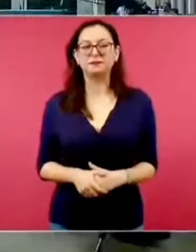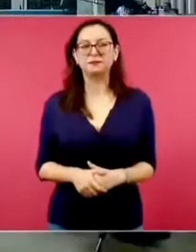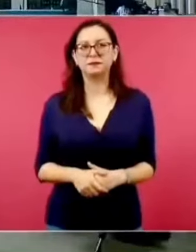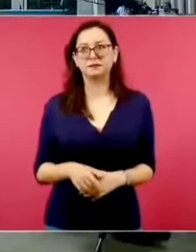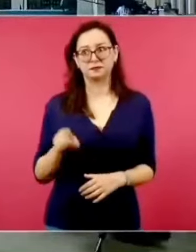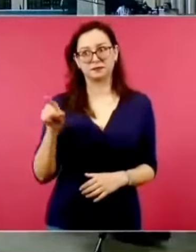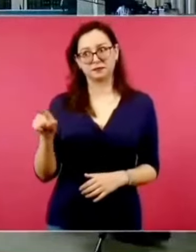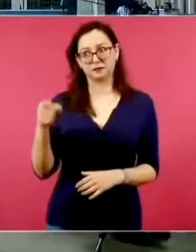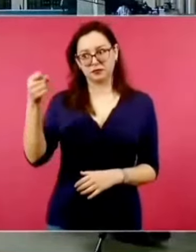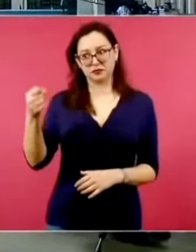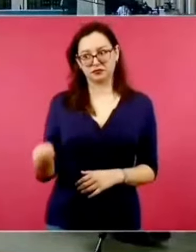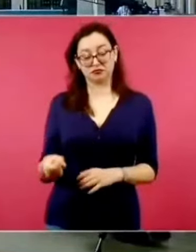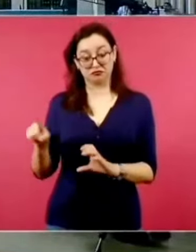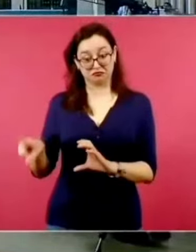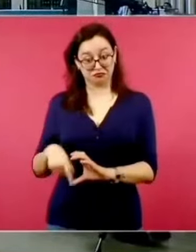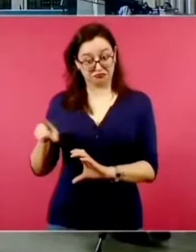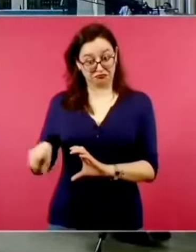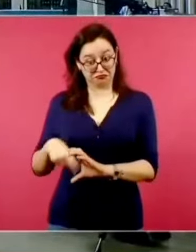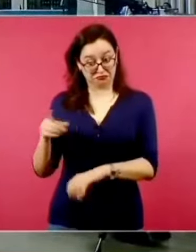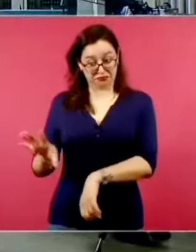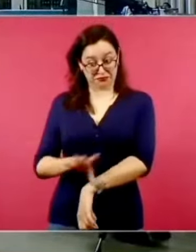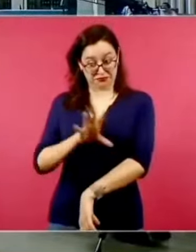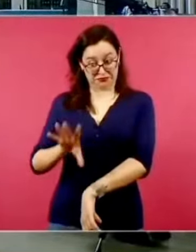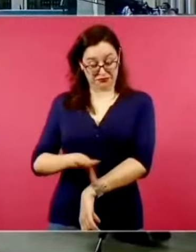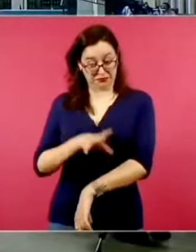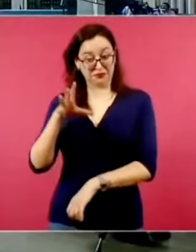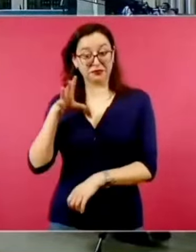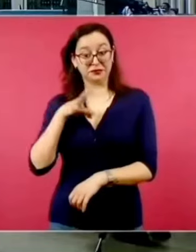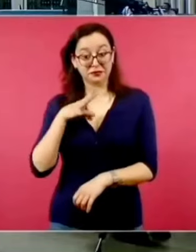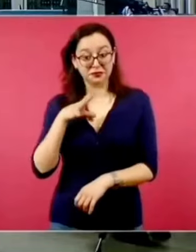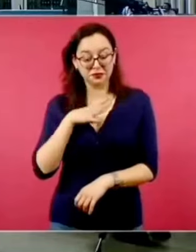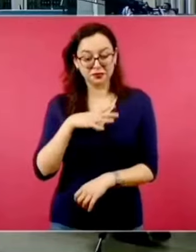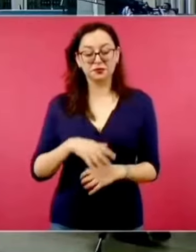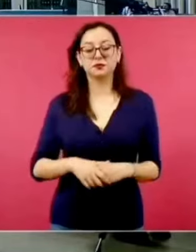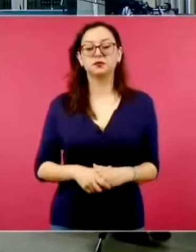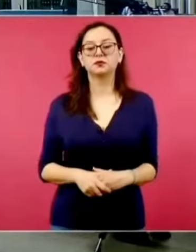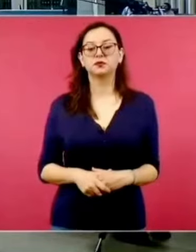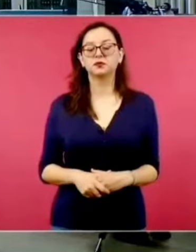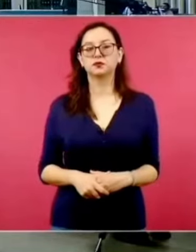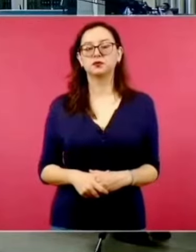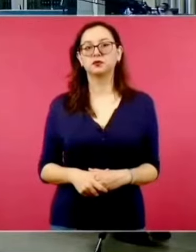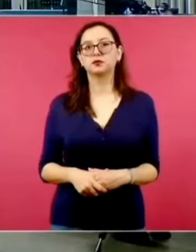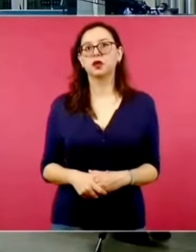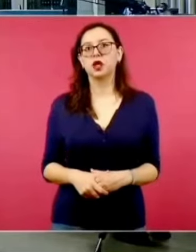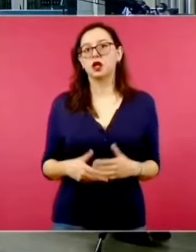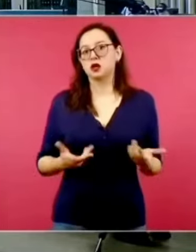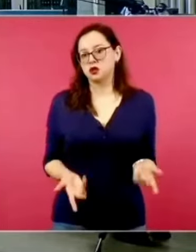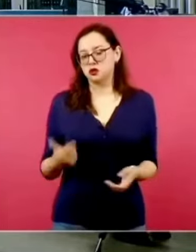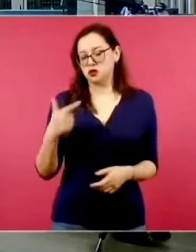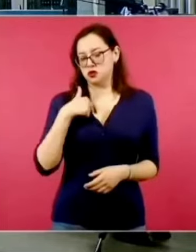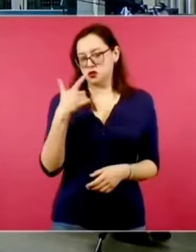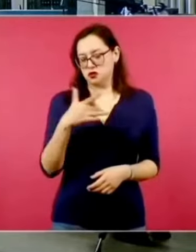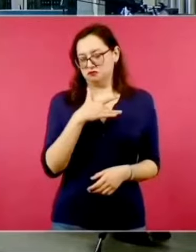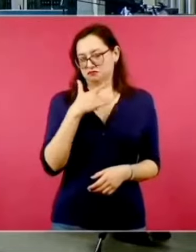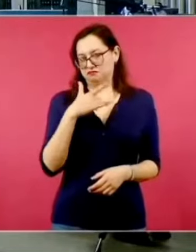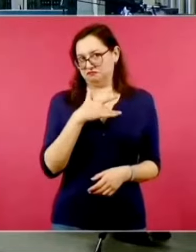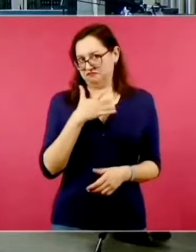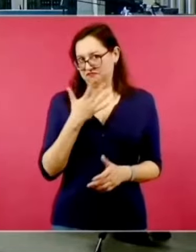atención que en la discusión electoral ahora que que la que acaba de